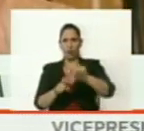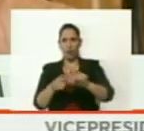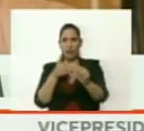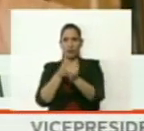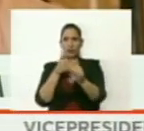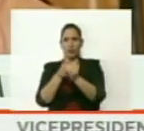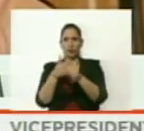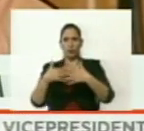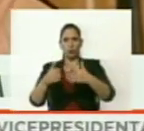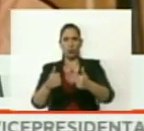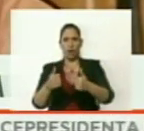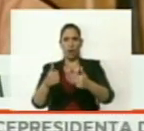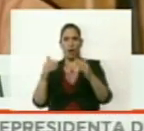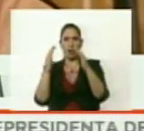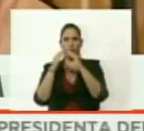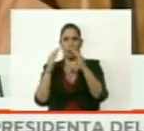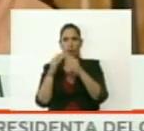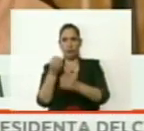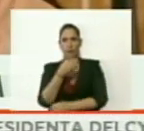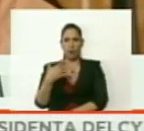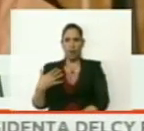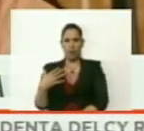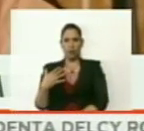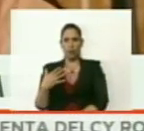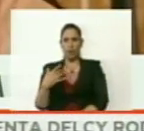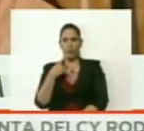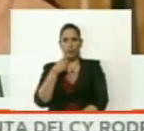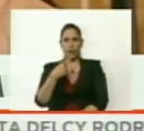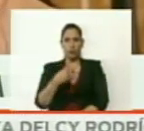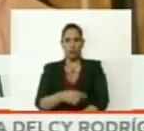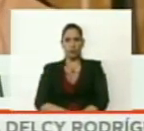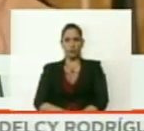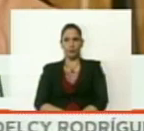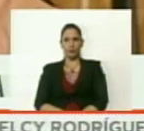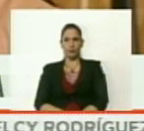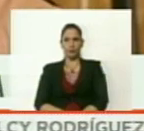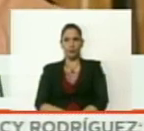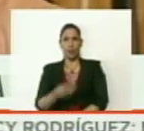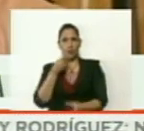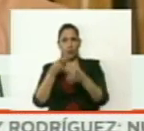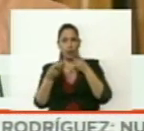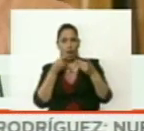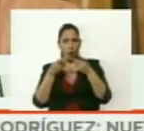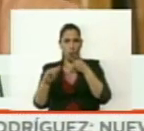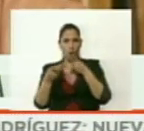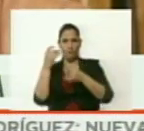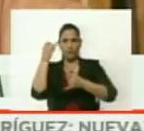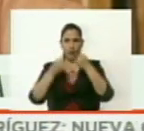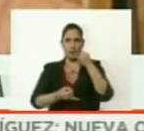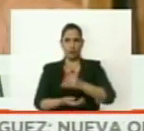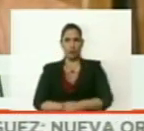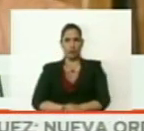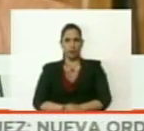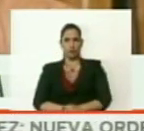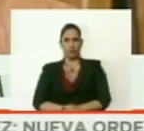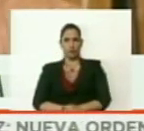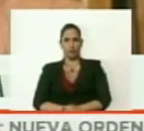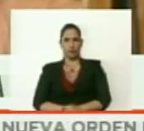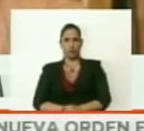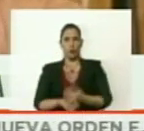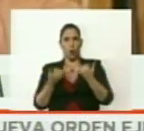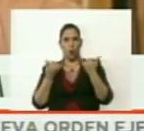Casa Blanca, John Bolton, ha dicho que el tiempo del diálogo ha finalizado y que es momento de